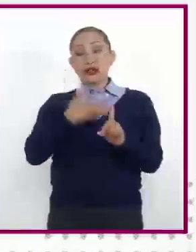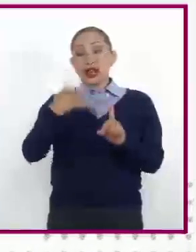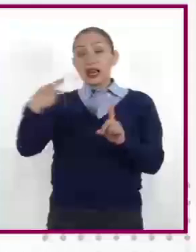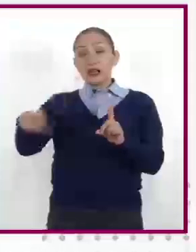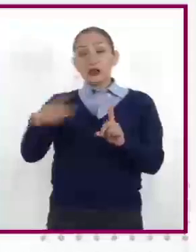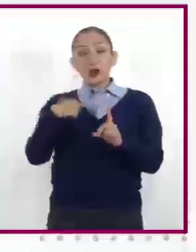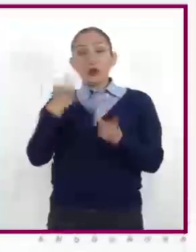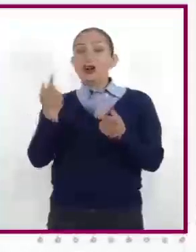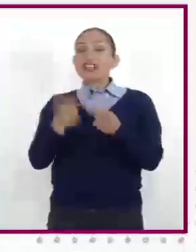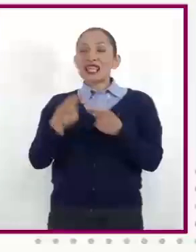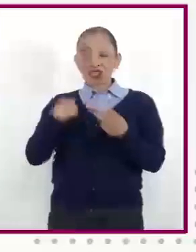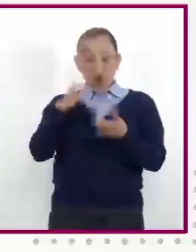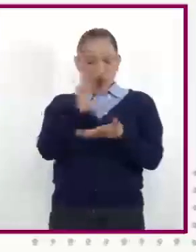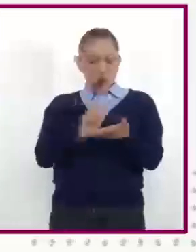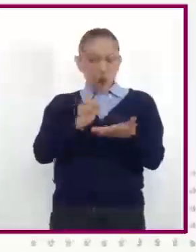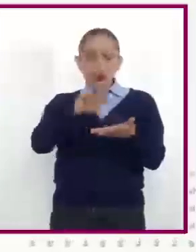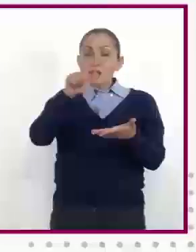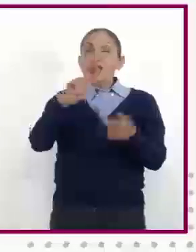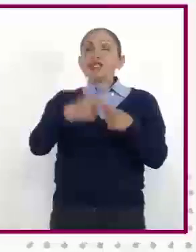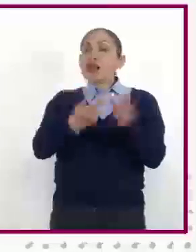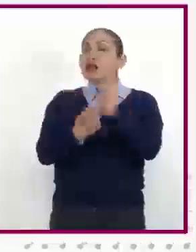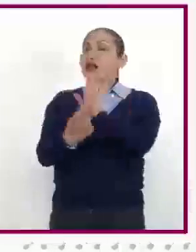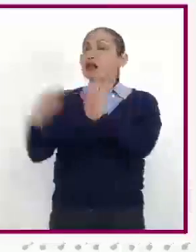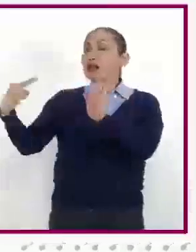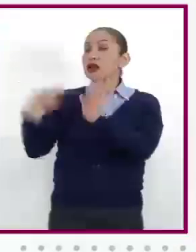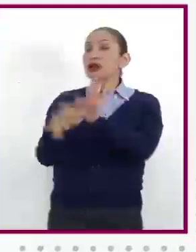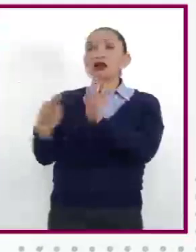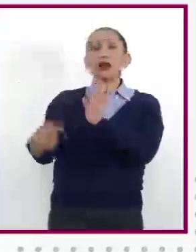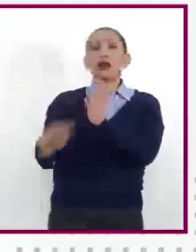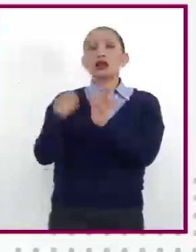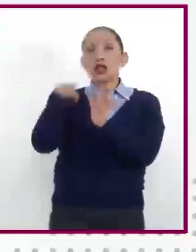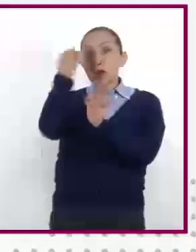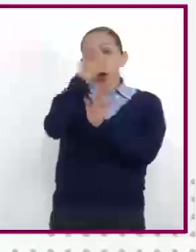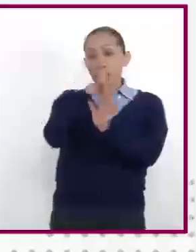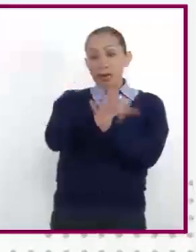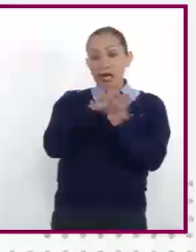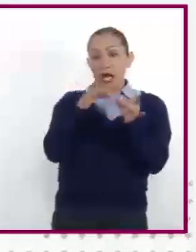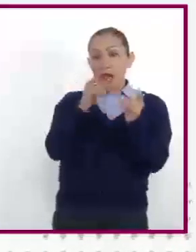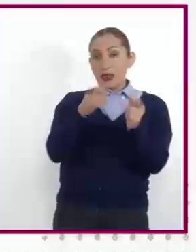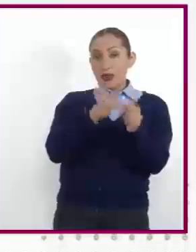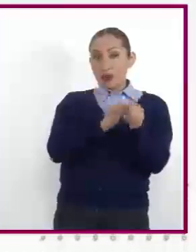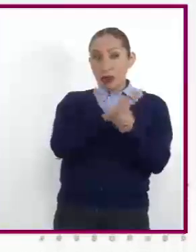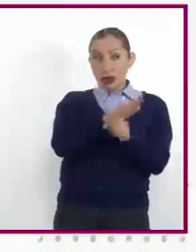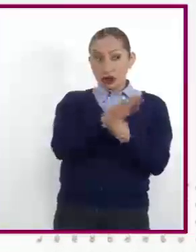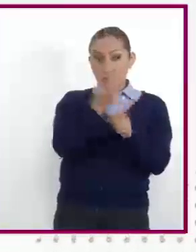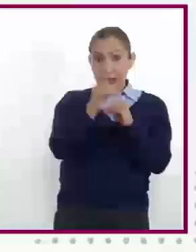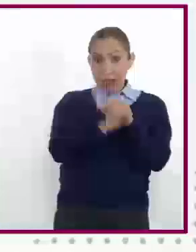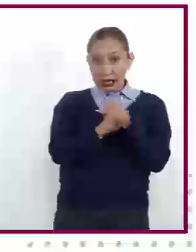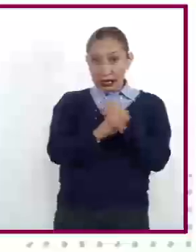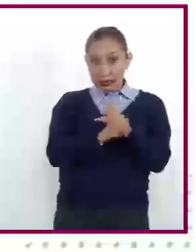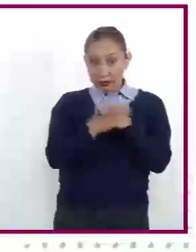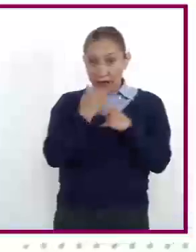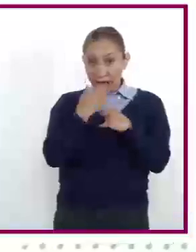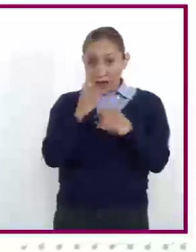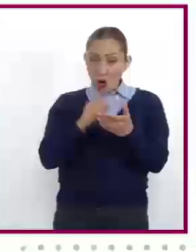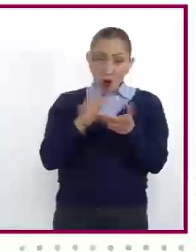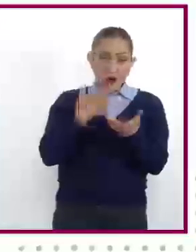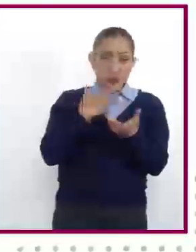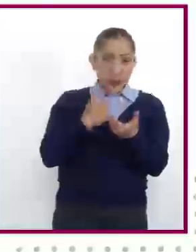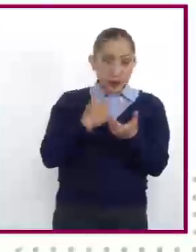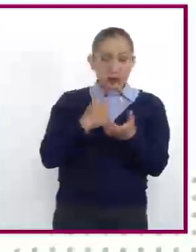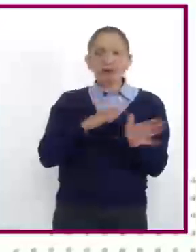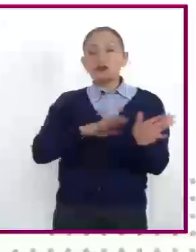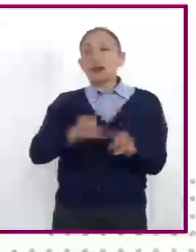lectura específico y sepan cómo buscar, seleccionar y evaluar la calidad de la información digital. Para enfrentarse a